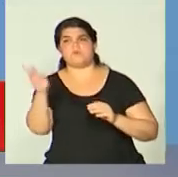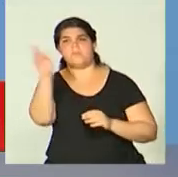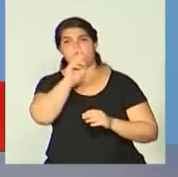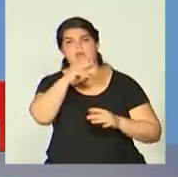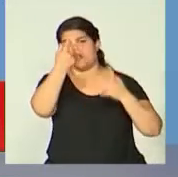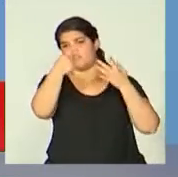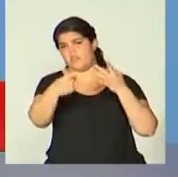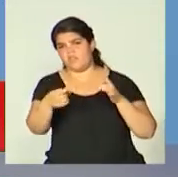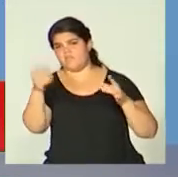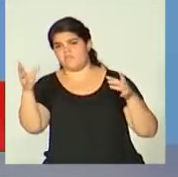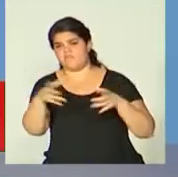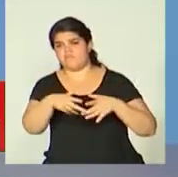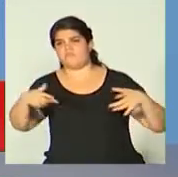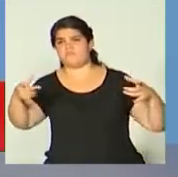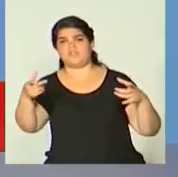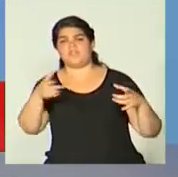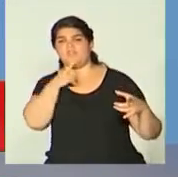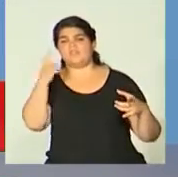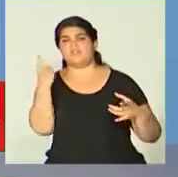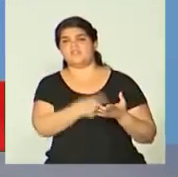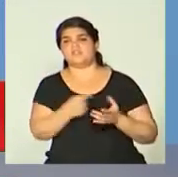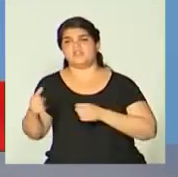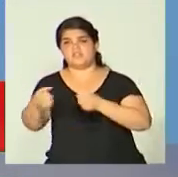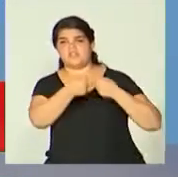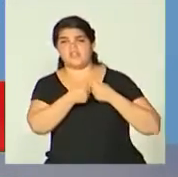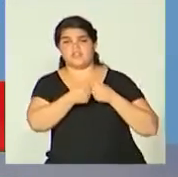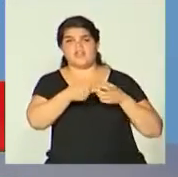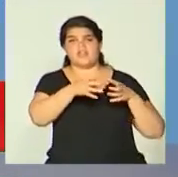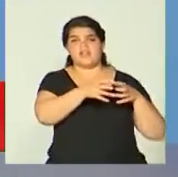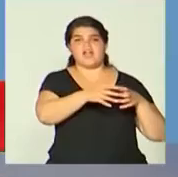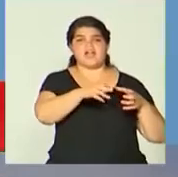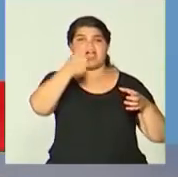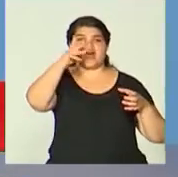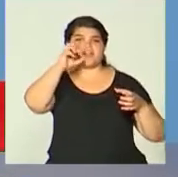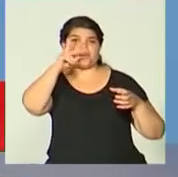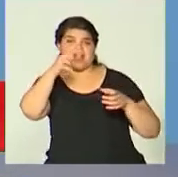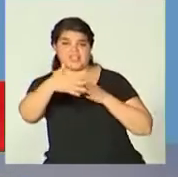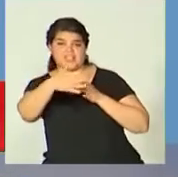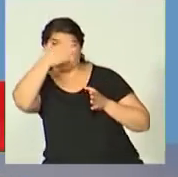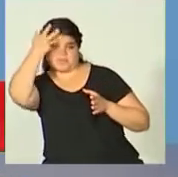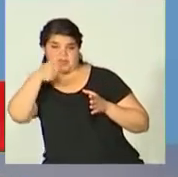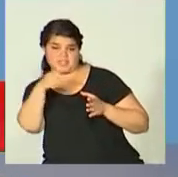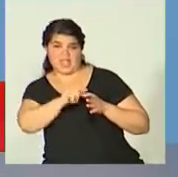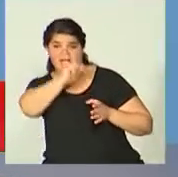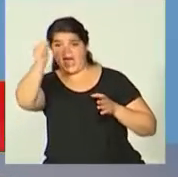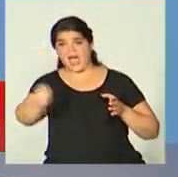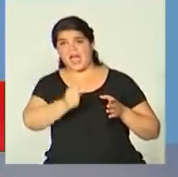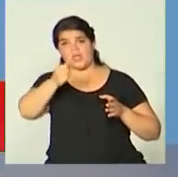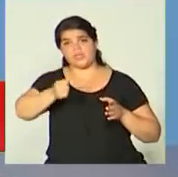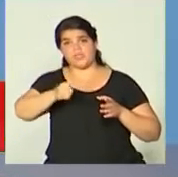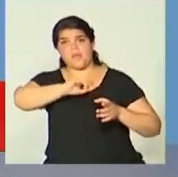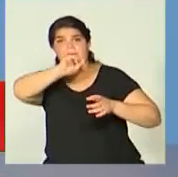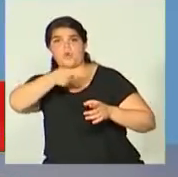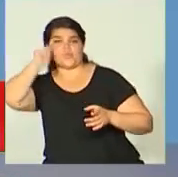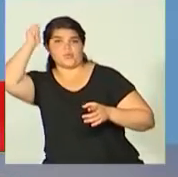mujeres de poder marchar desde garibaldi san martín hasta el poder judicial y ahí nos parece que tiene que ver con